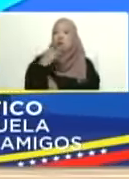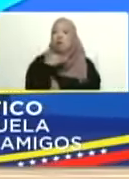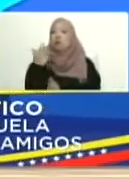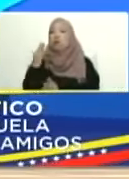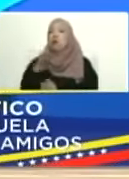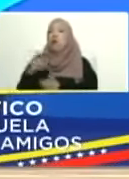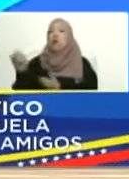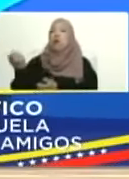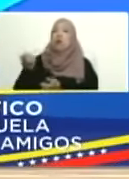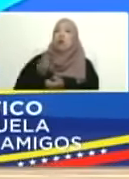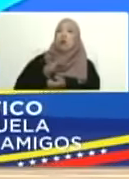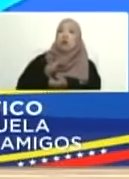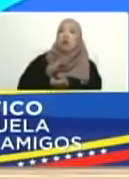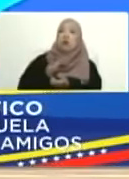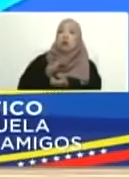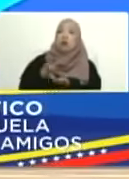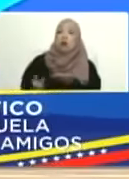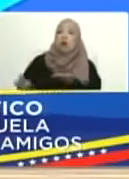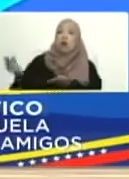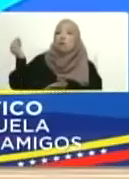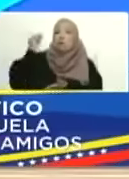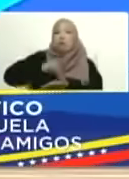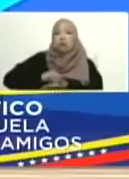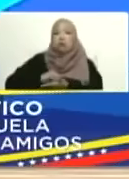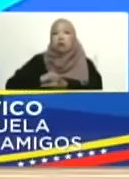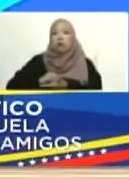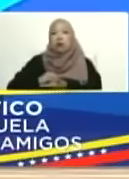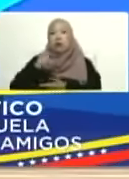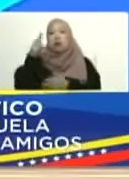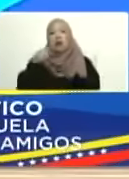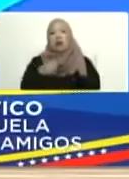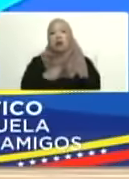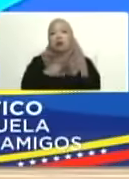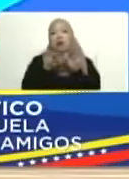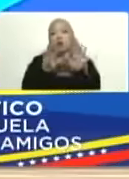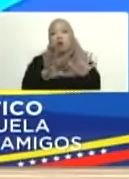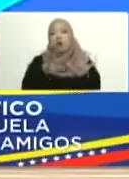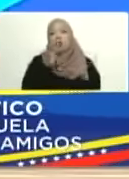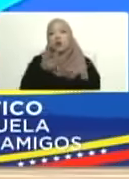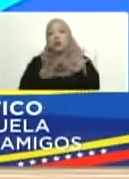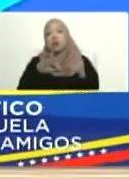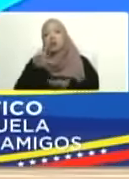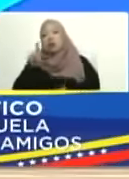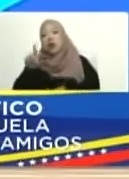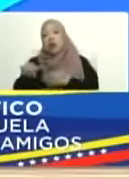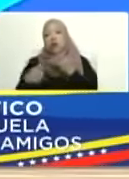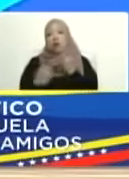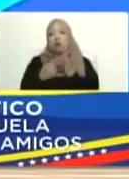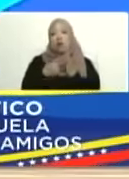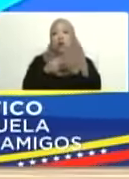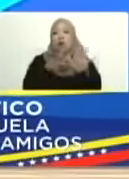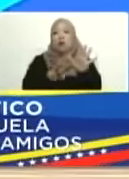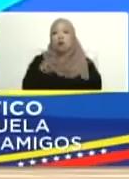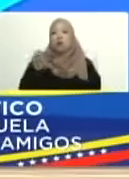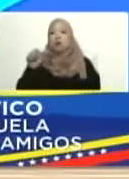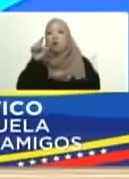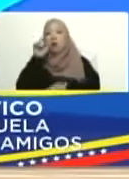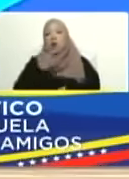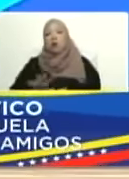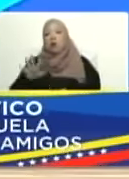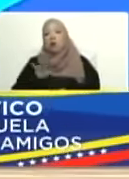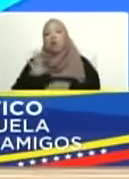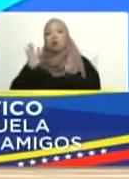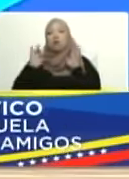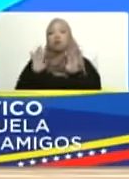de batalla varias veces, en 1846-48 y luego con la gran insurrección popular